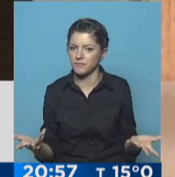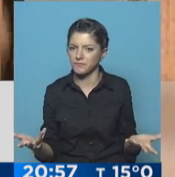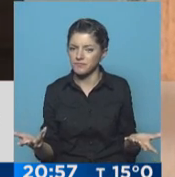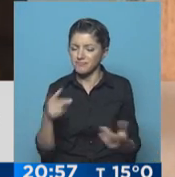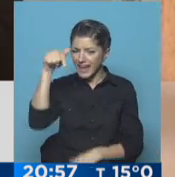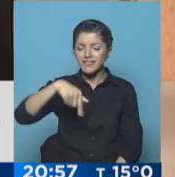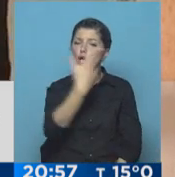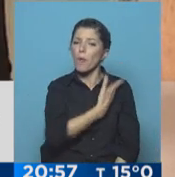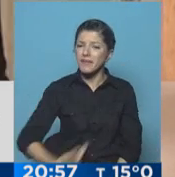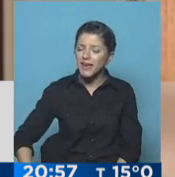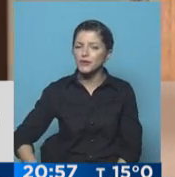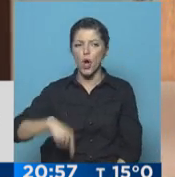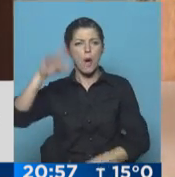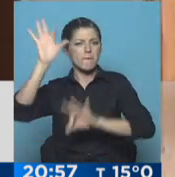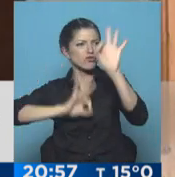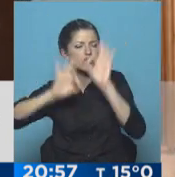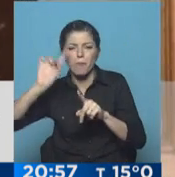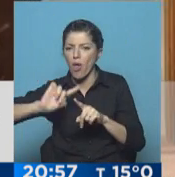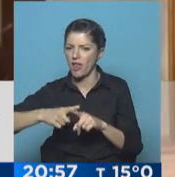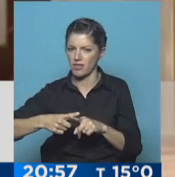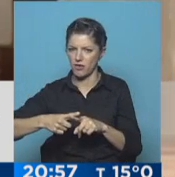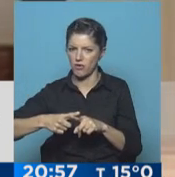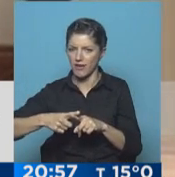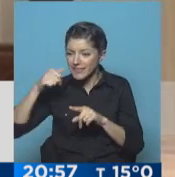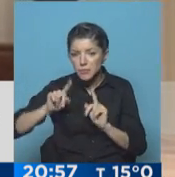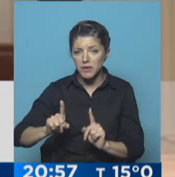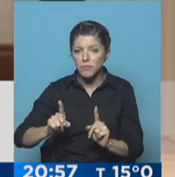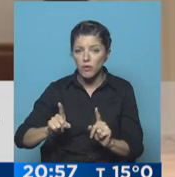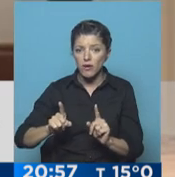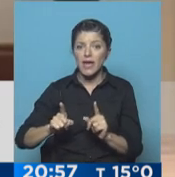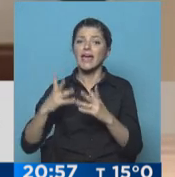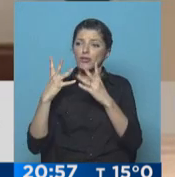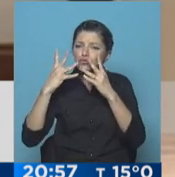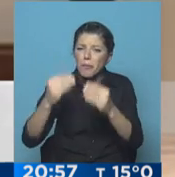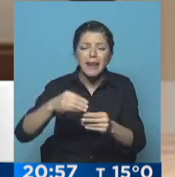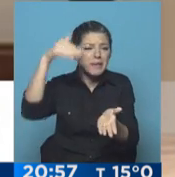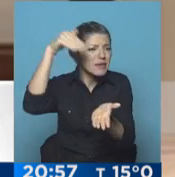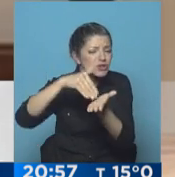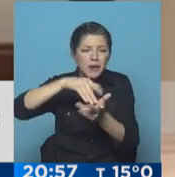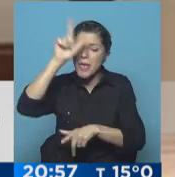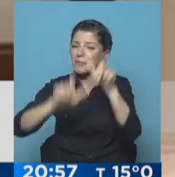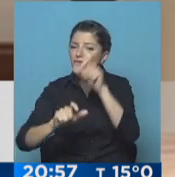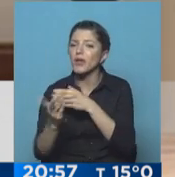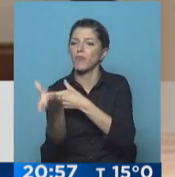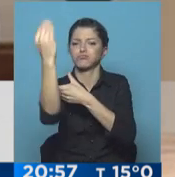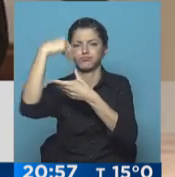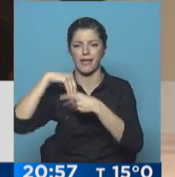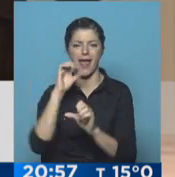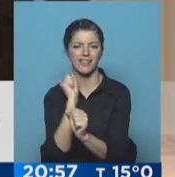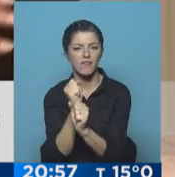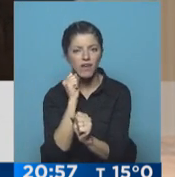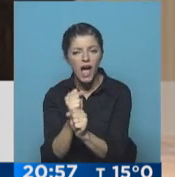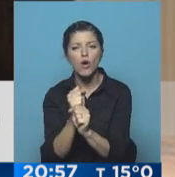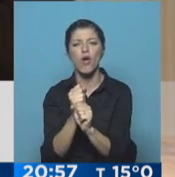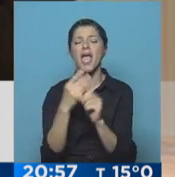este gobierno, este proyecto político, que permitió que millones de argentinos se incorporaran al trabajo, que